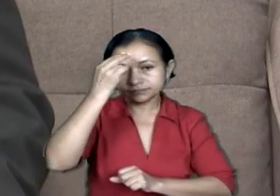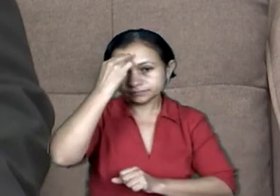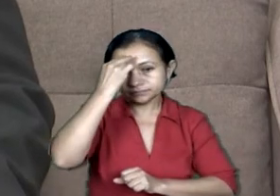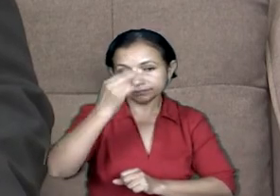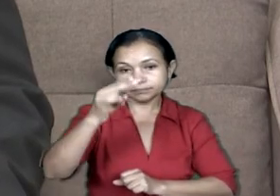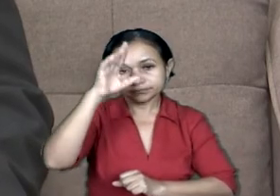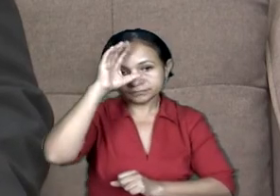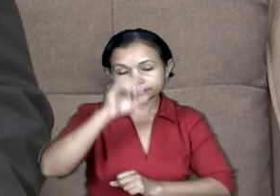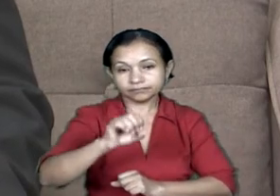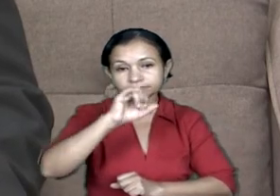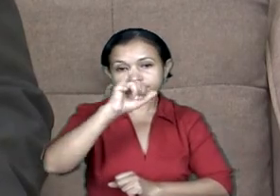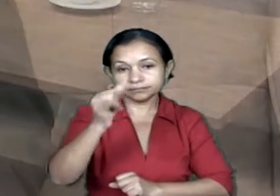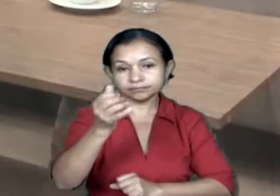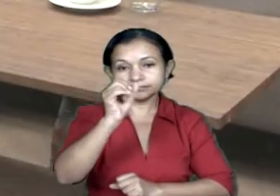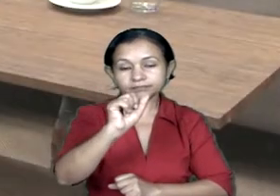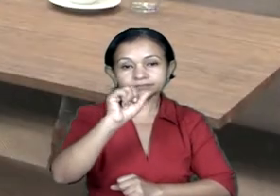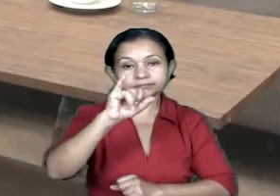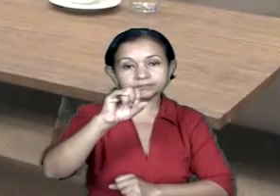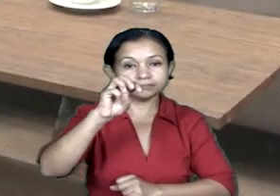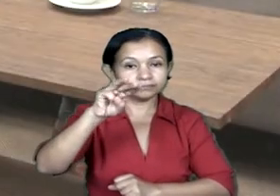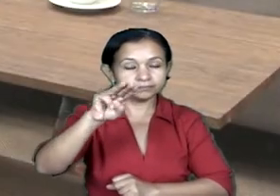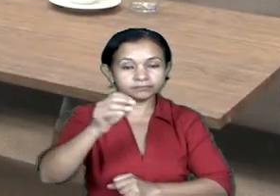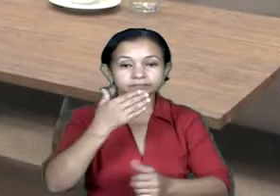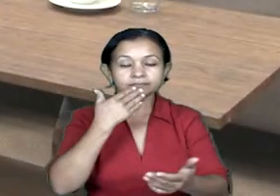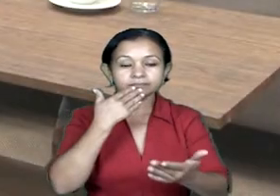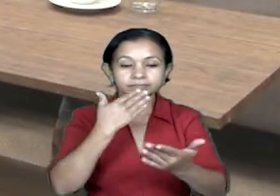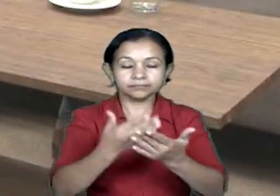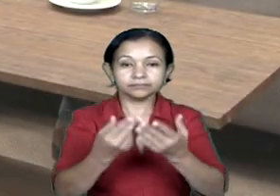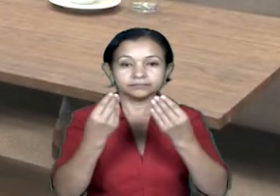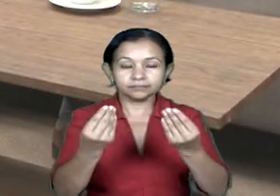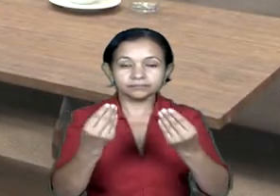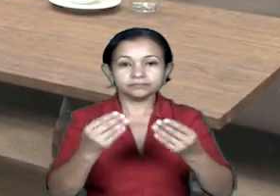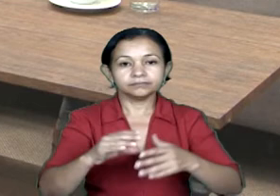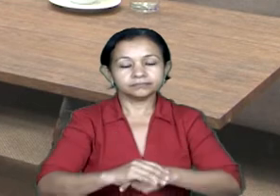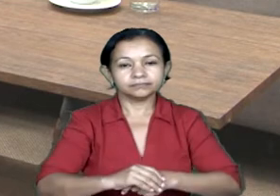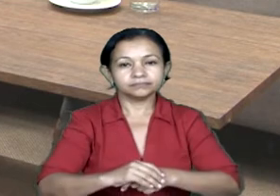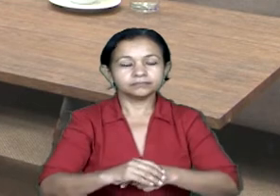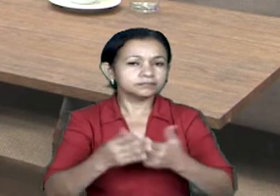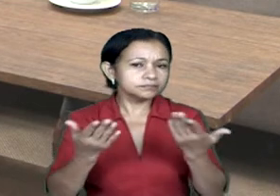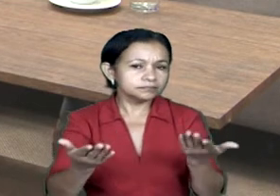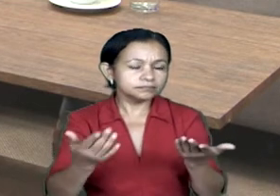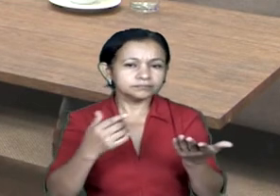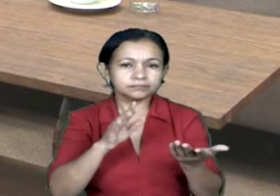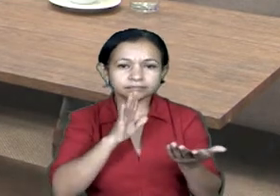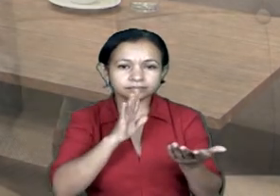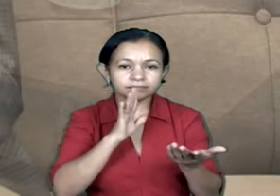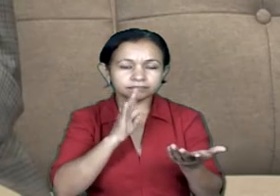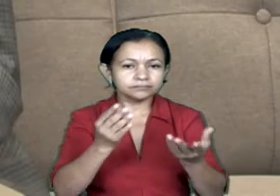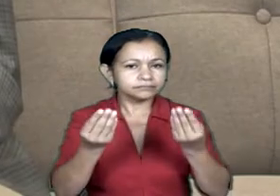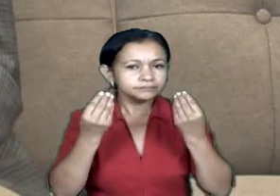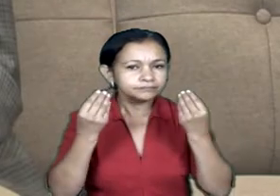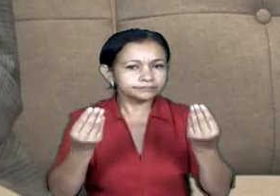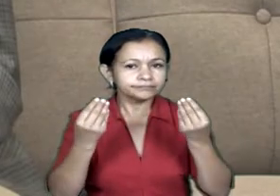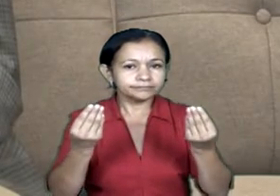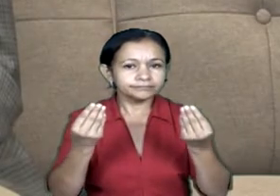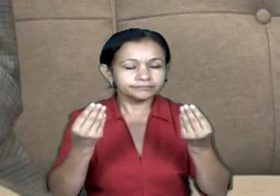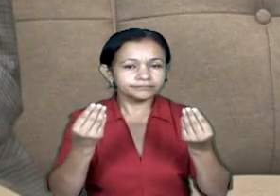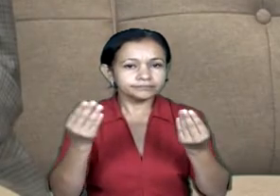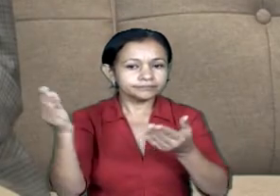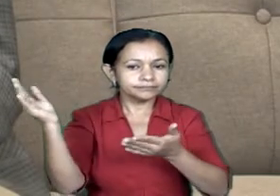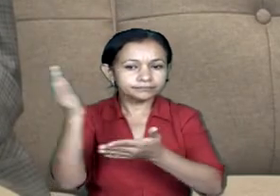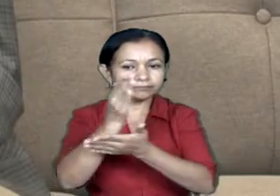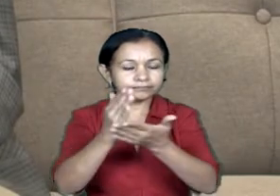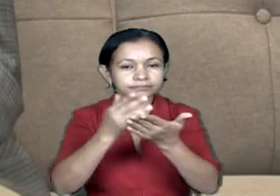embajador, señor Jaime Chimungu. Muchas gracias. Bueno, creo que hemos conversado bastante sobre algunos de